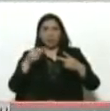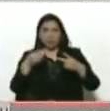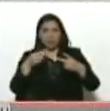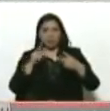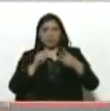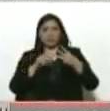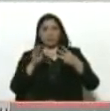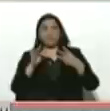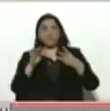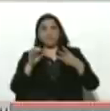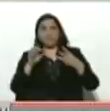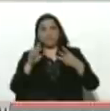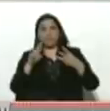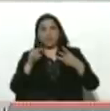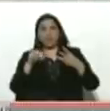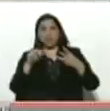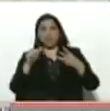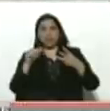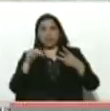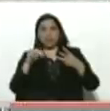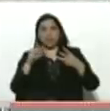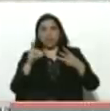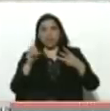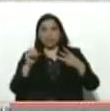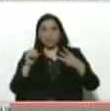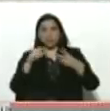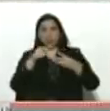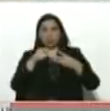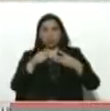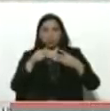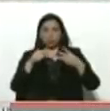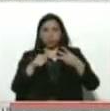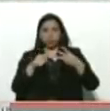diputados, alias Oro Negro, ambos diputados de Voluntad Popular.